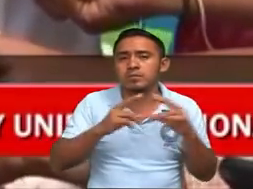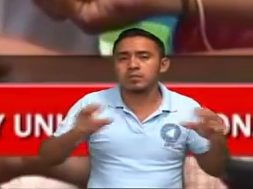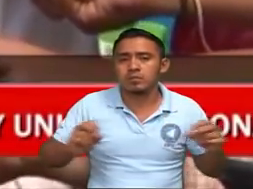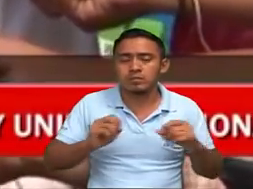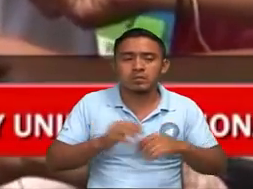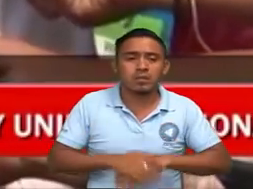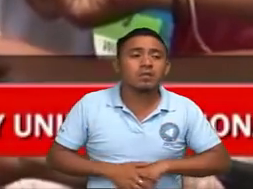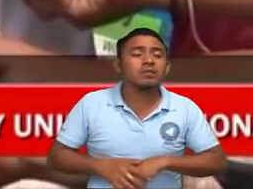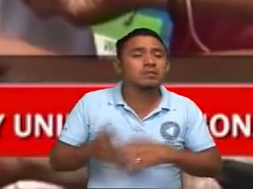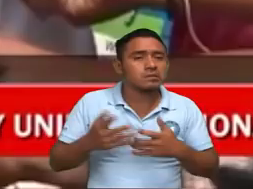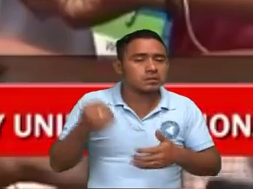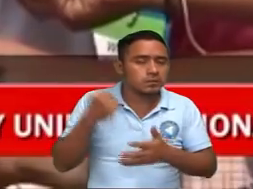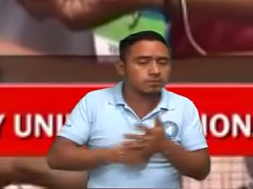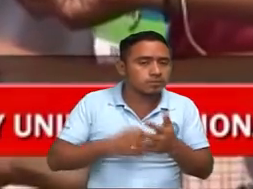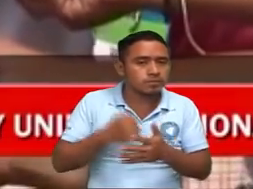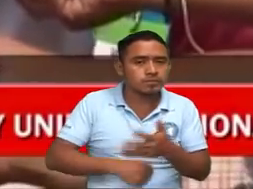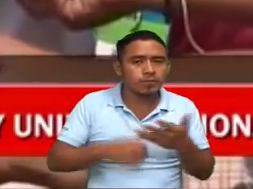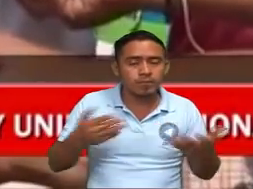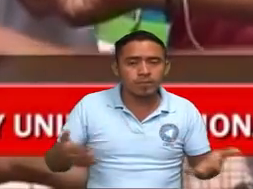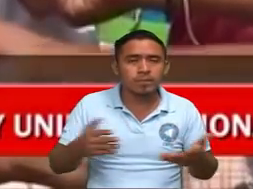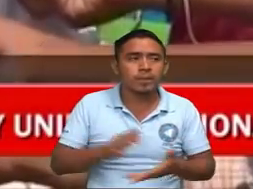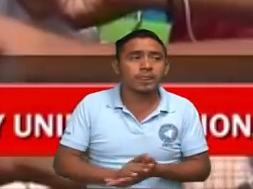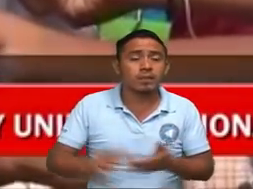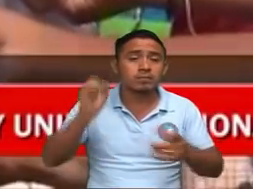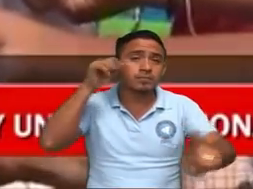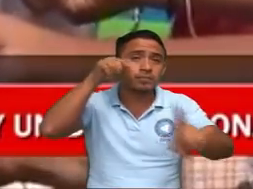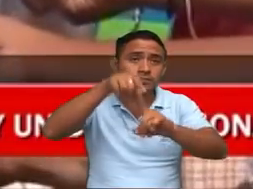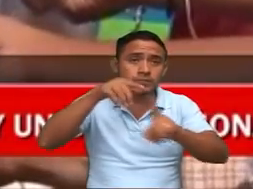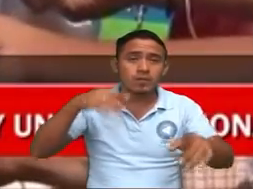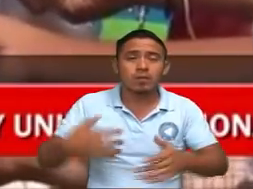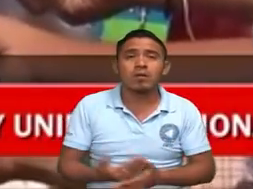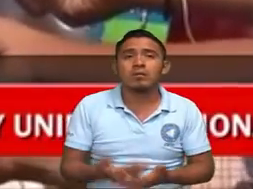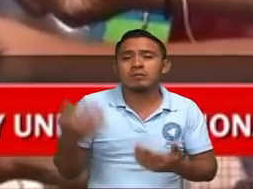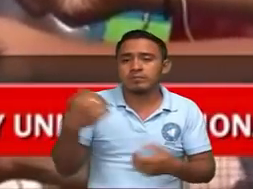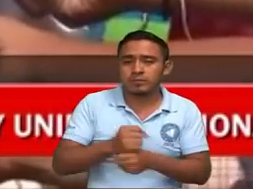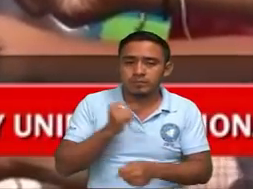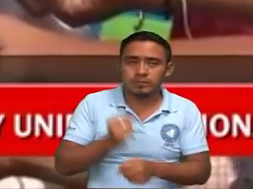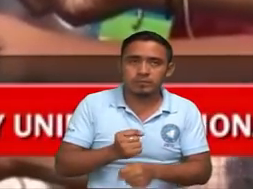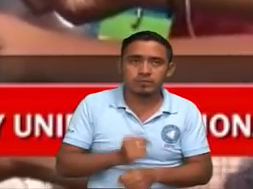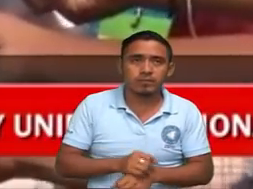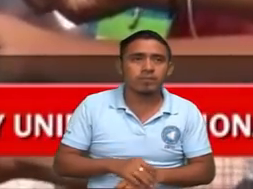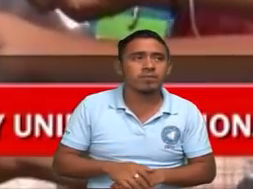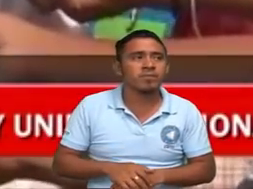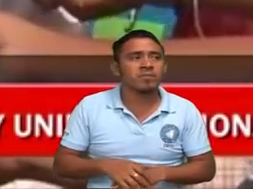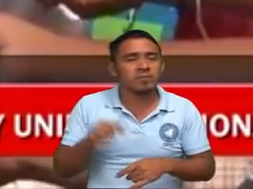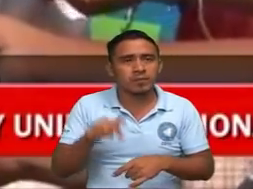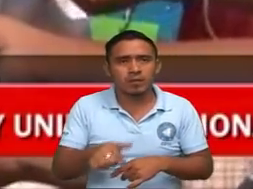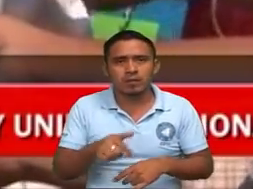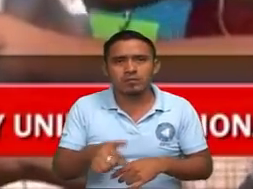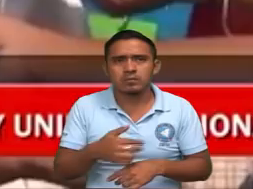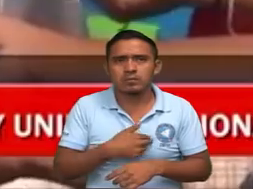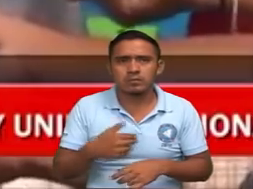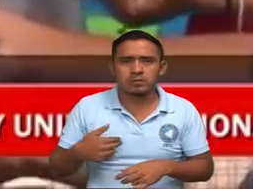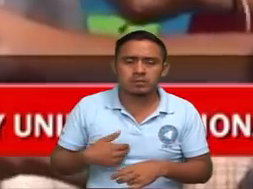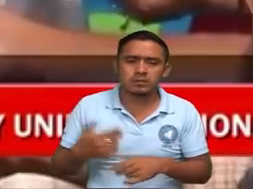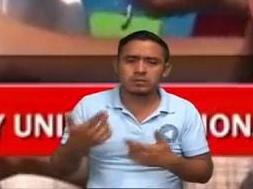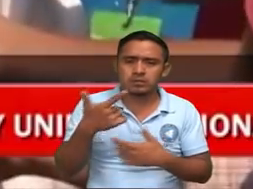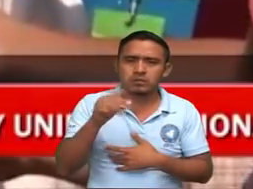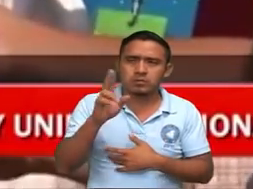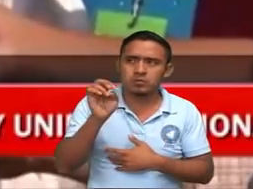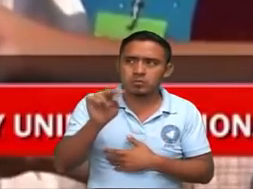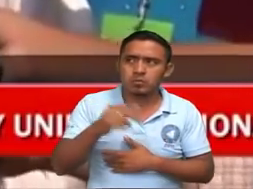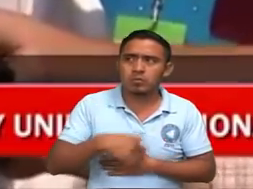quiere, desea y exige. Y ese es el objetivo de la mesa de negociación. Por eso es que la delegación del GRUN está